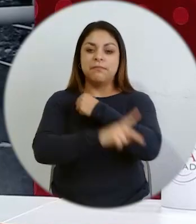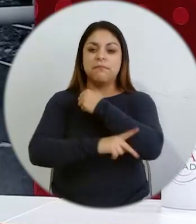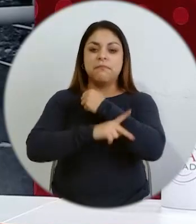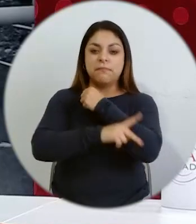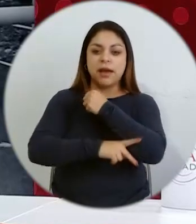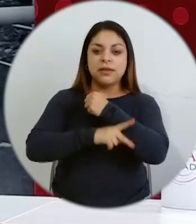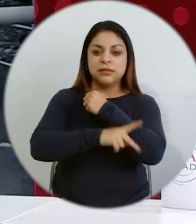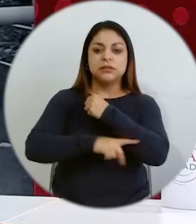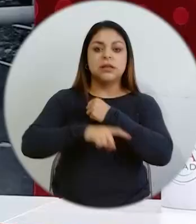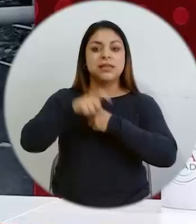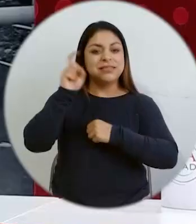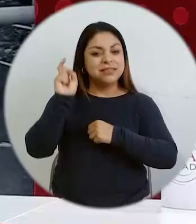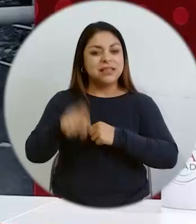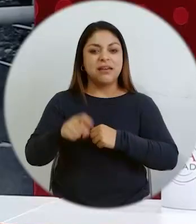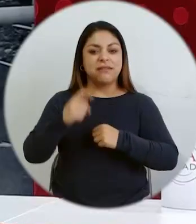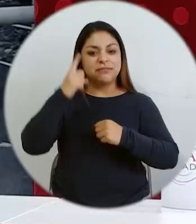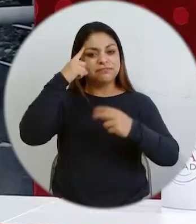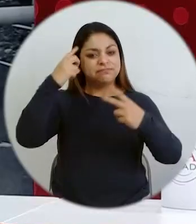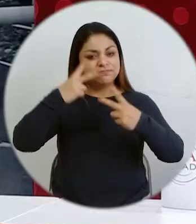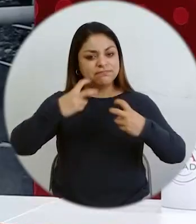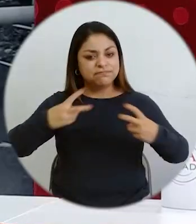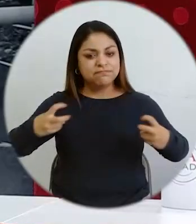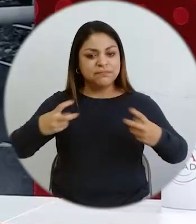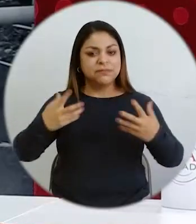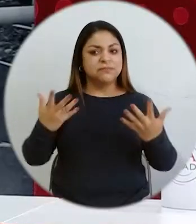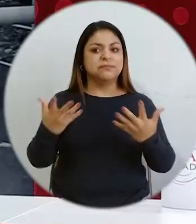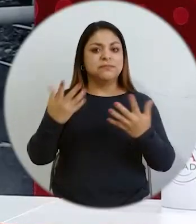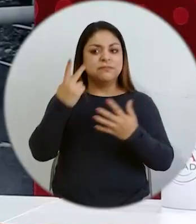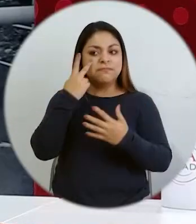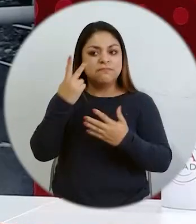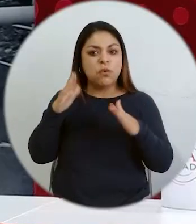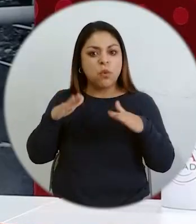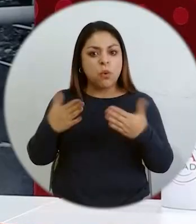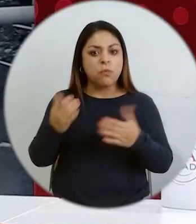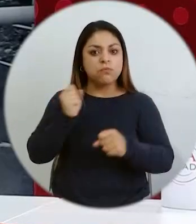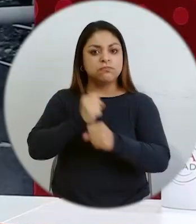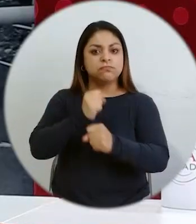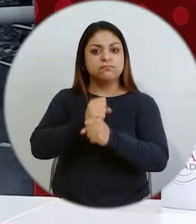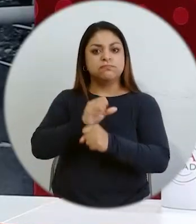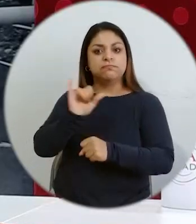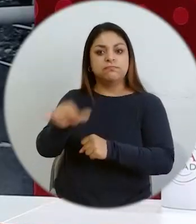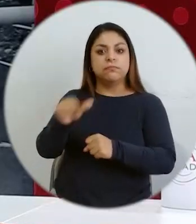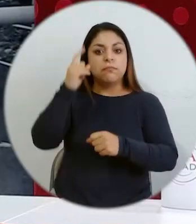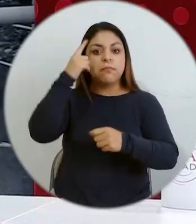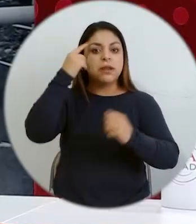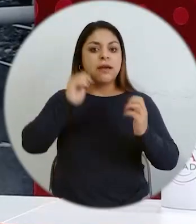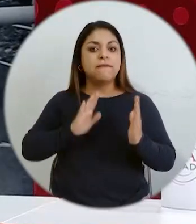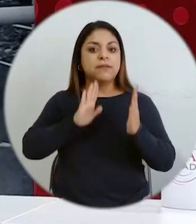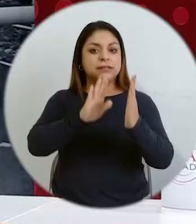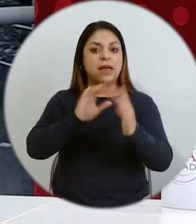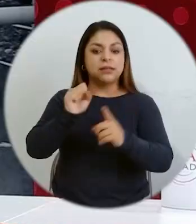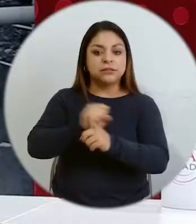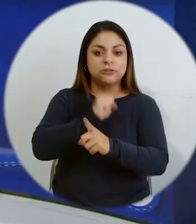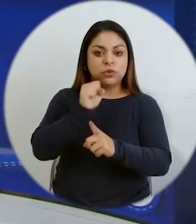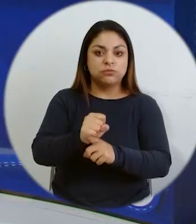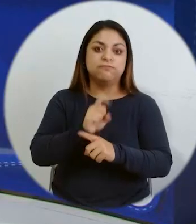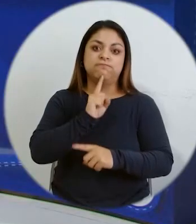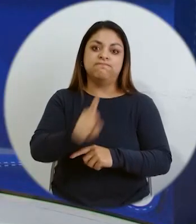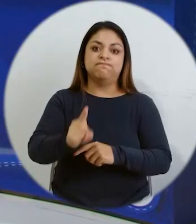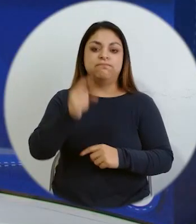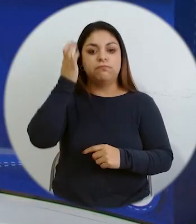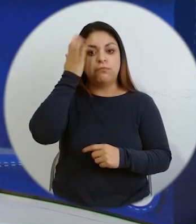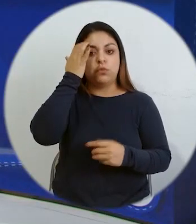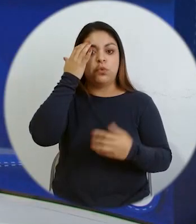en remojo y ponerse a trabajar en esto para enfrentar una situación que realmente preocupa. Así es